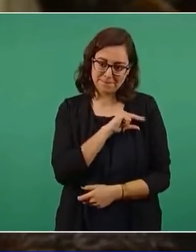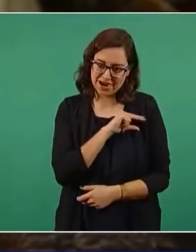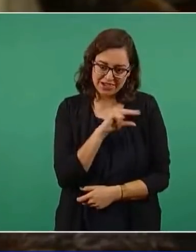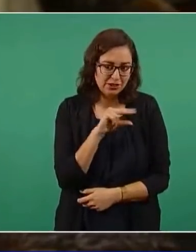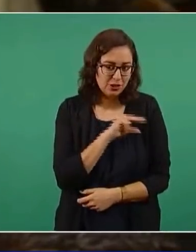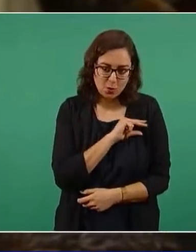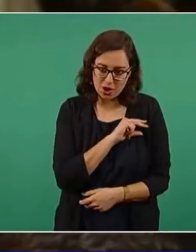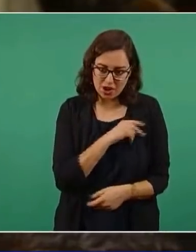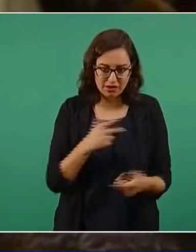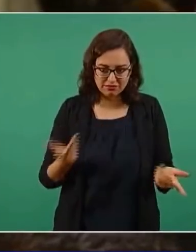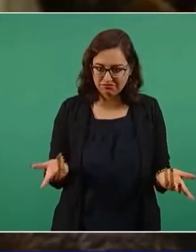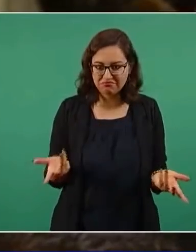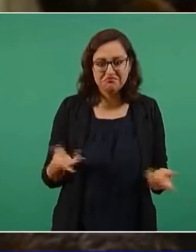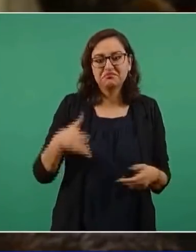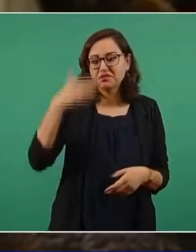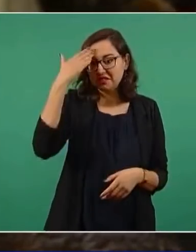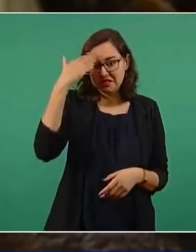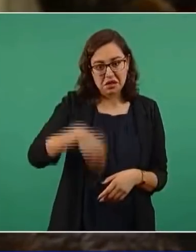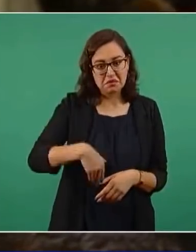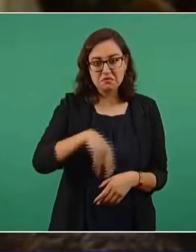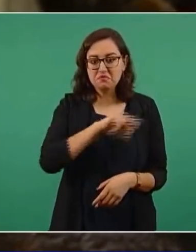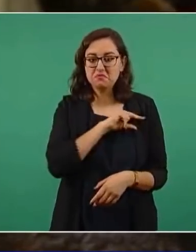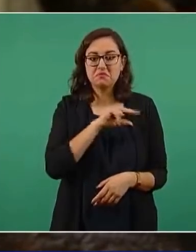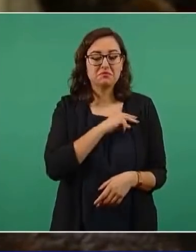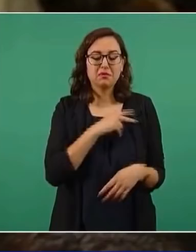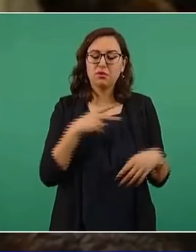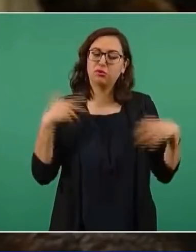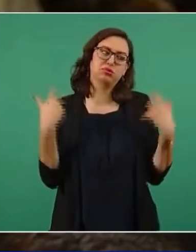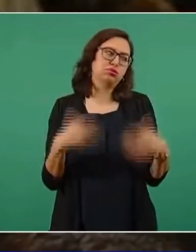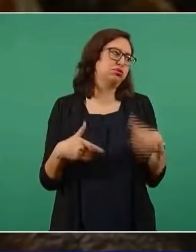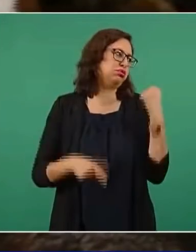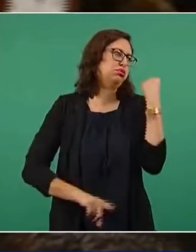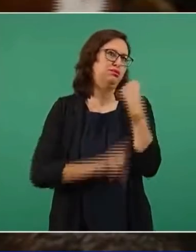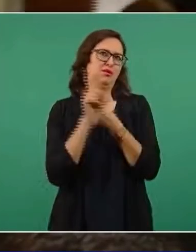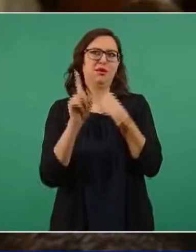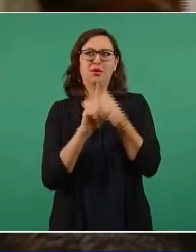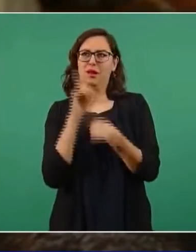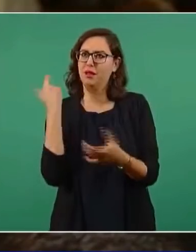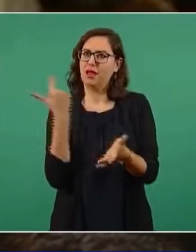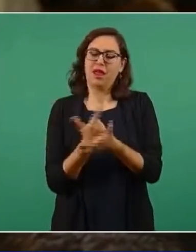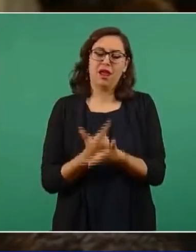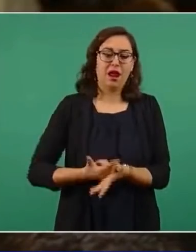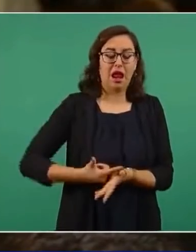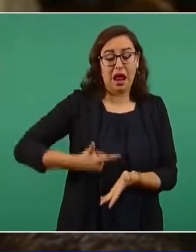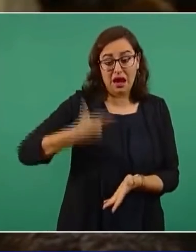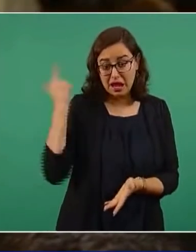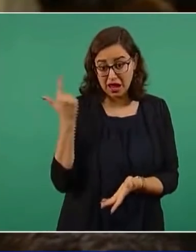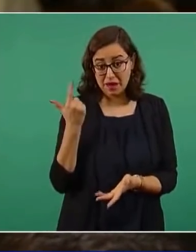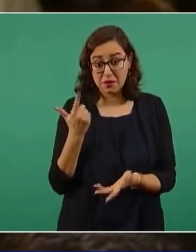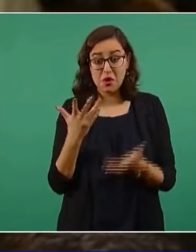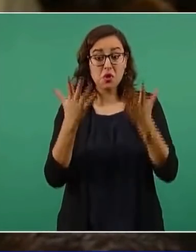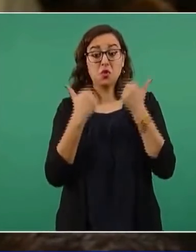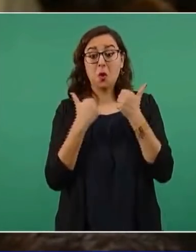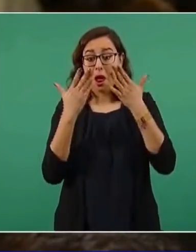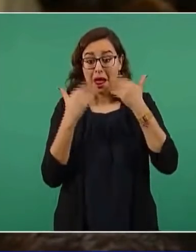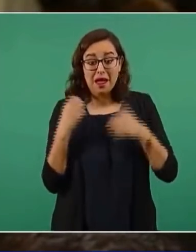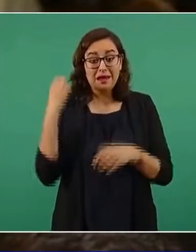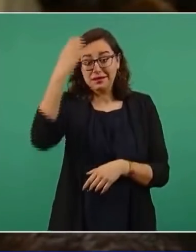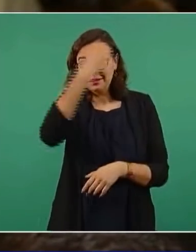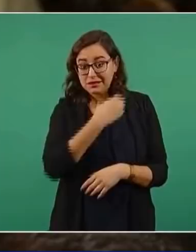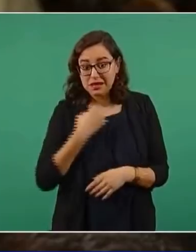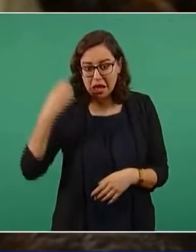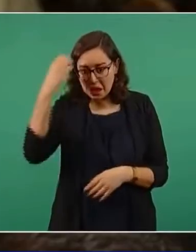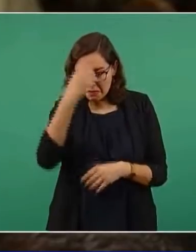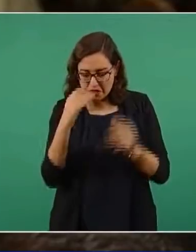una catástrofe. No se hacían los exámenes, se manipulaban los resultados,